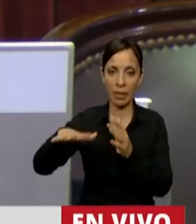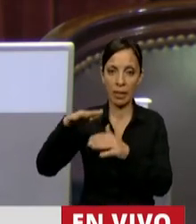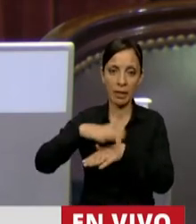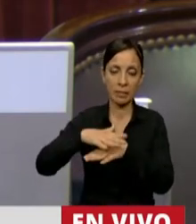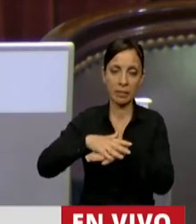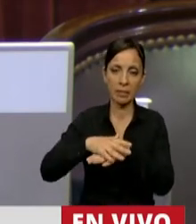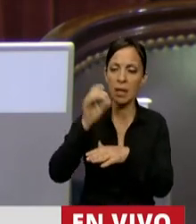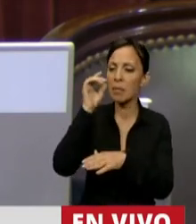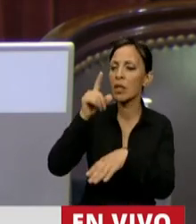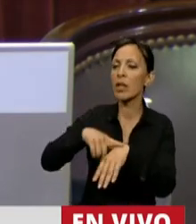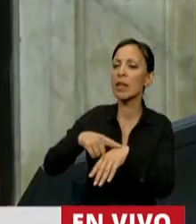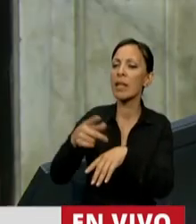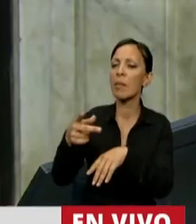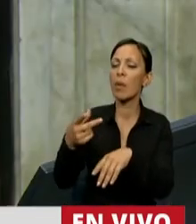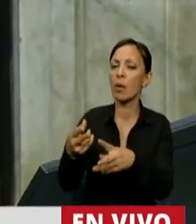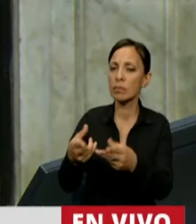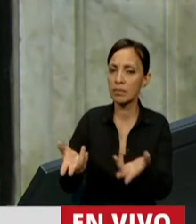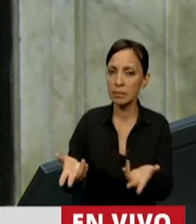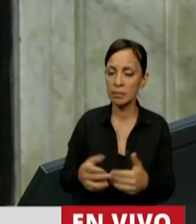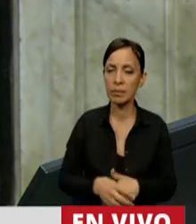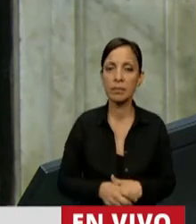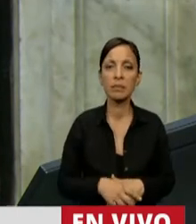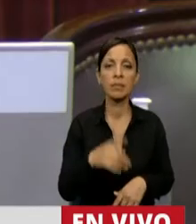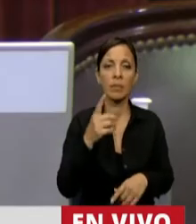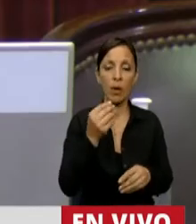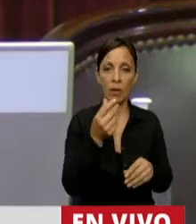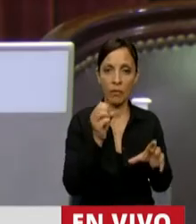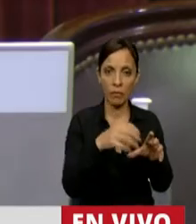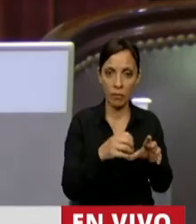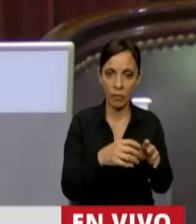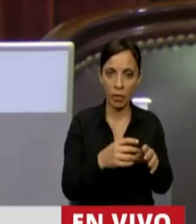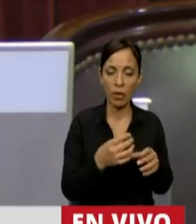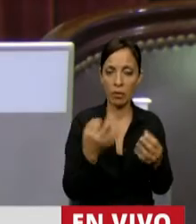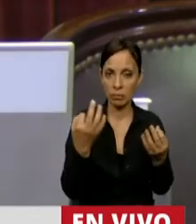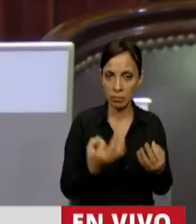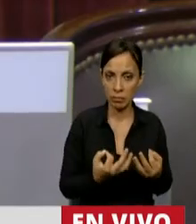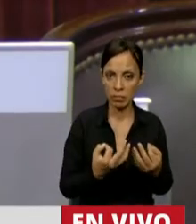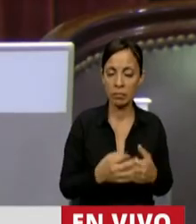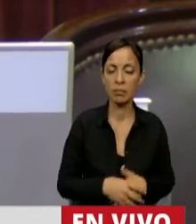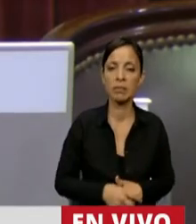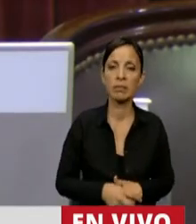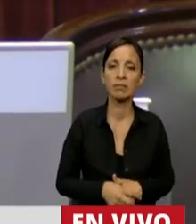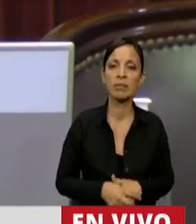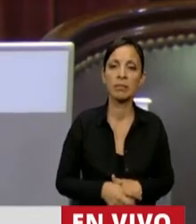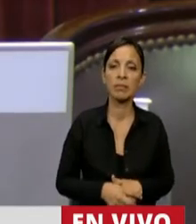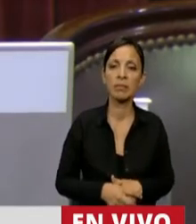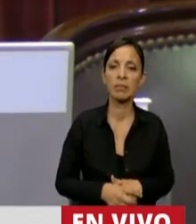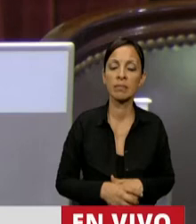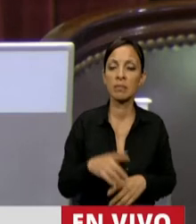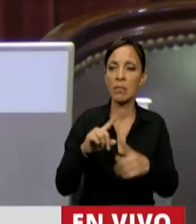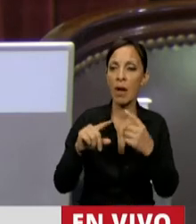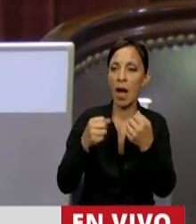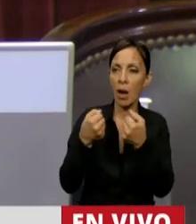como lo establece la Constitución, con los fondos necesarios para hacerlo. En un